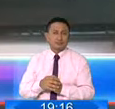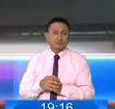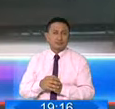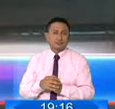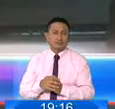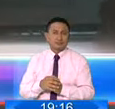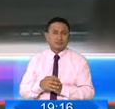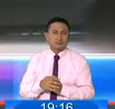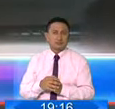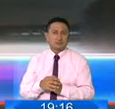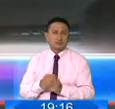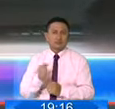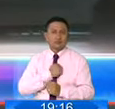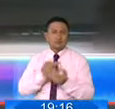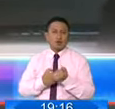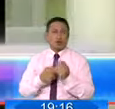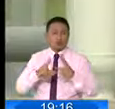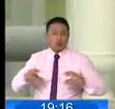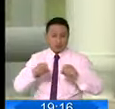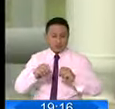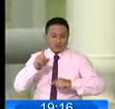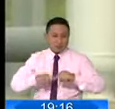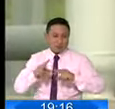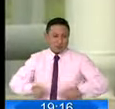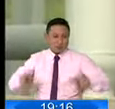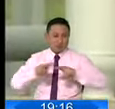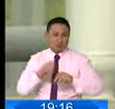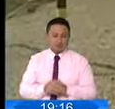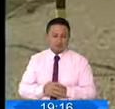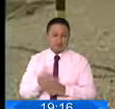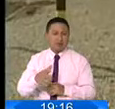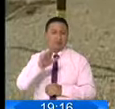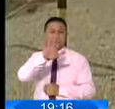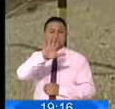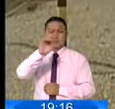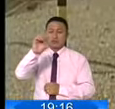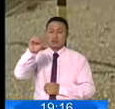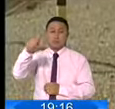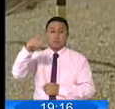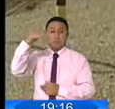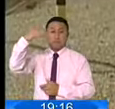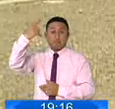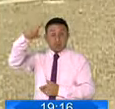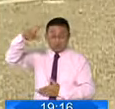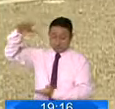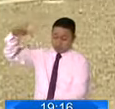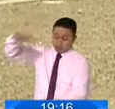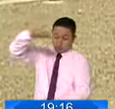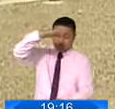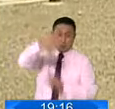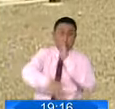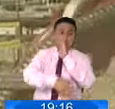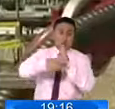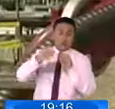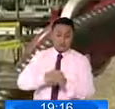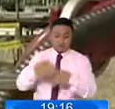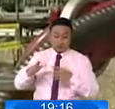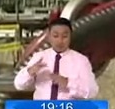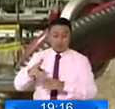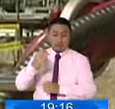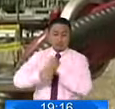adecuadamente nuestro recurso natural. Son alrededor de 500 millones de barriles de petróleo que siguen comprometidos hasta